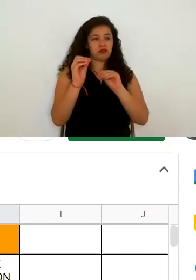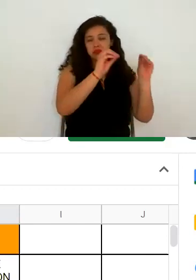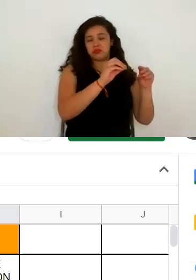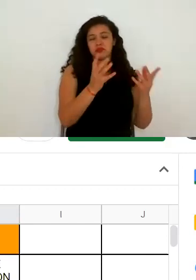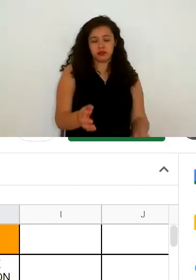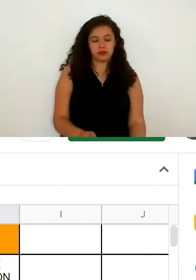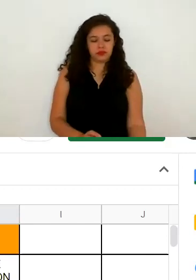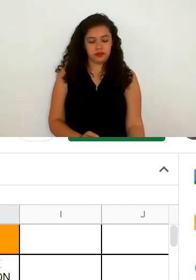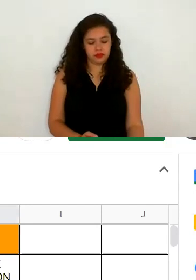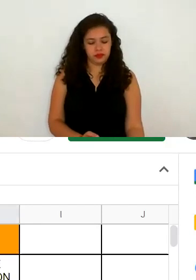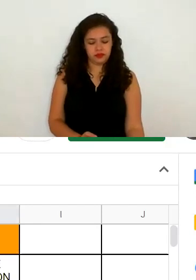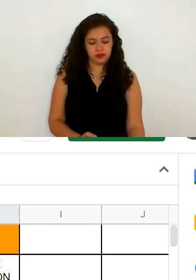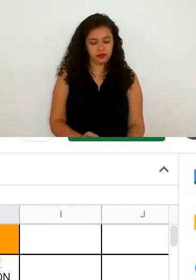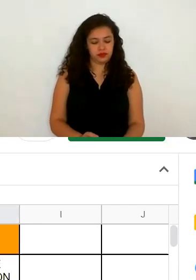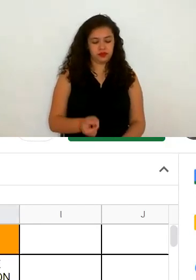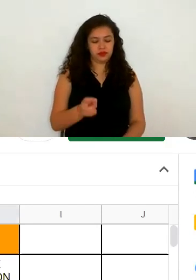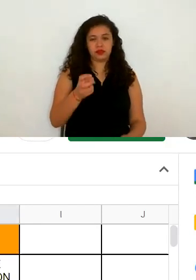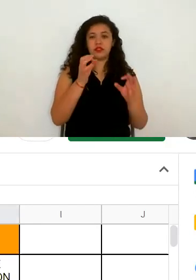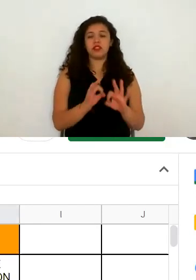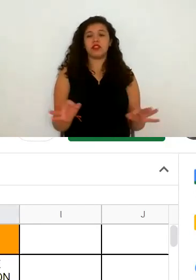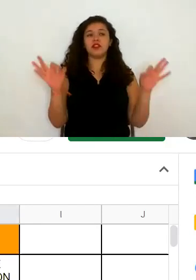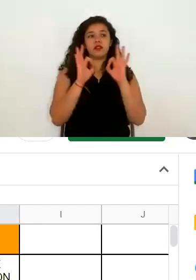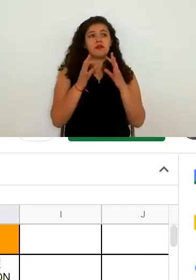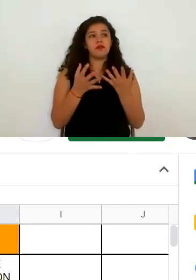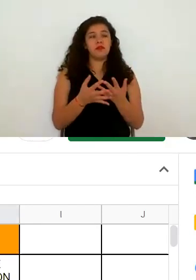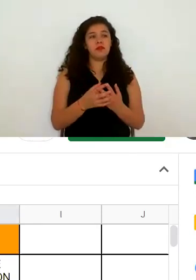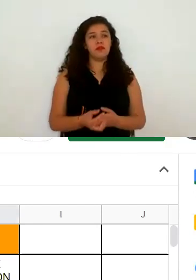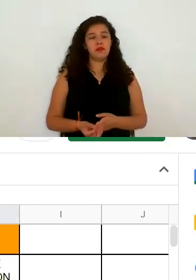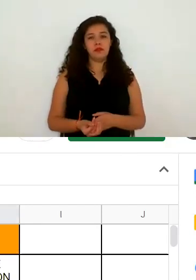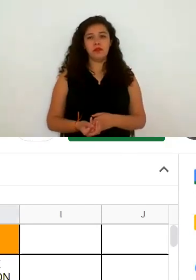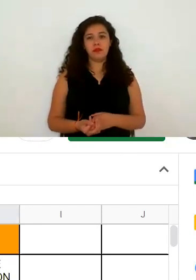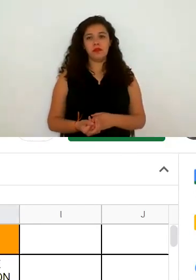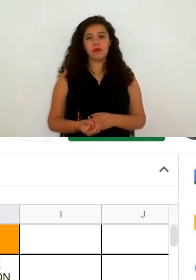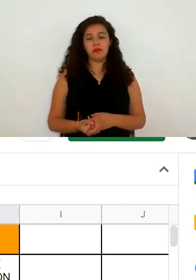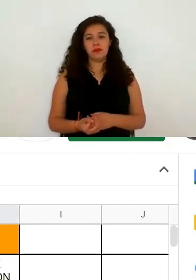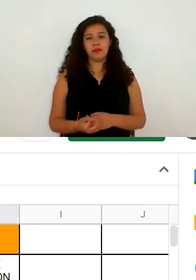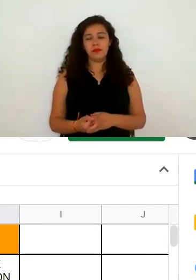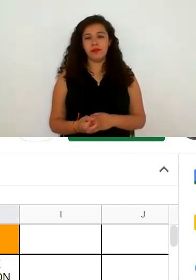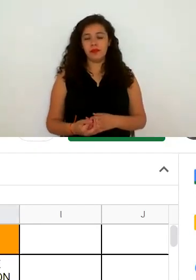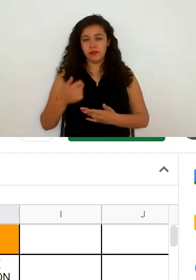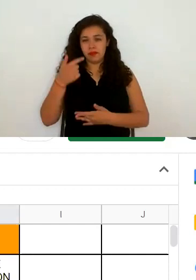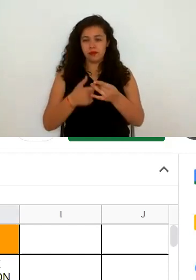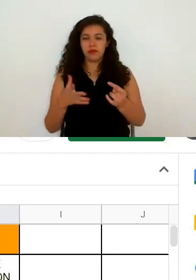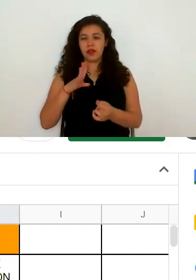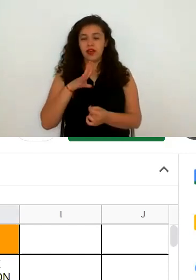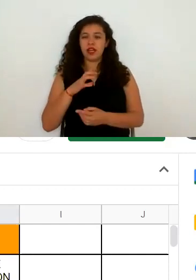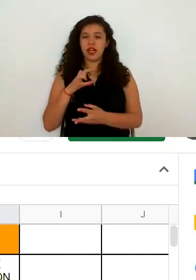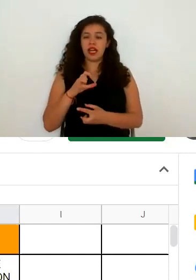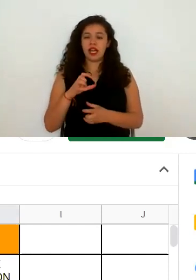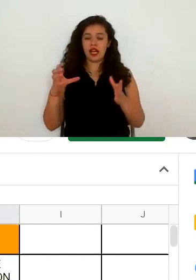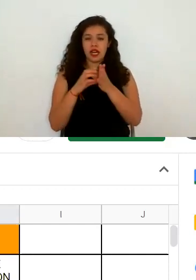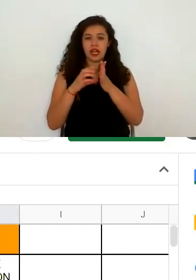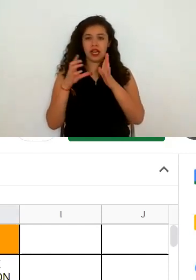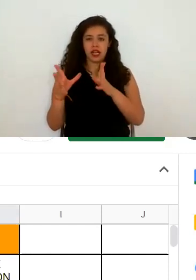Y es importante que lo que dice el inventario coincida con las cajas,